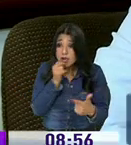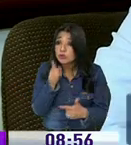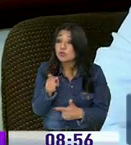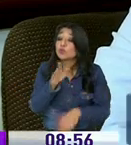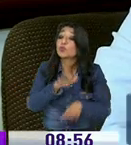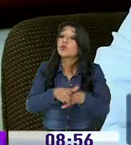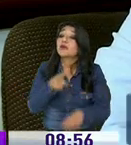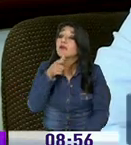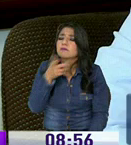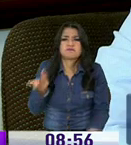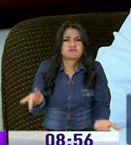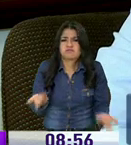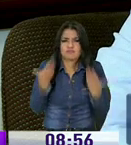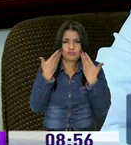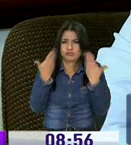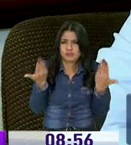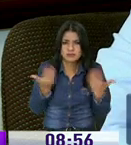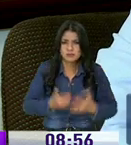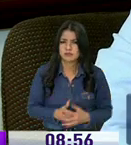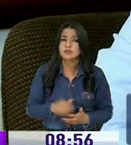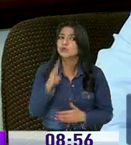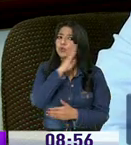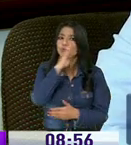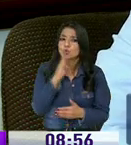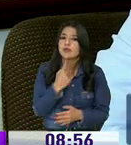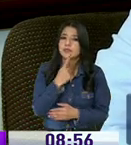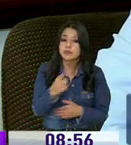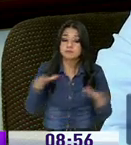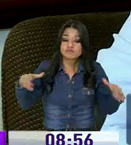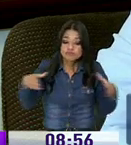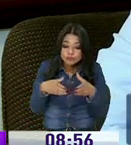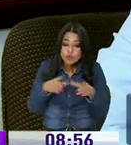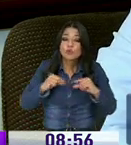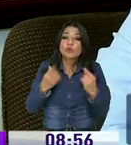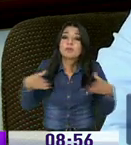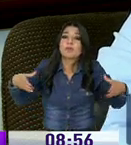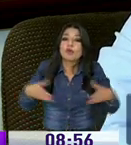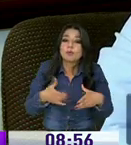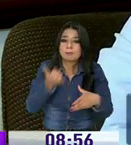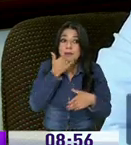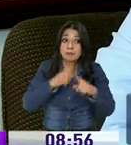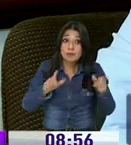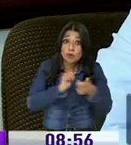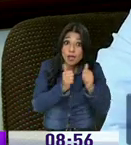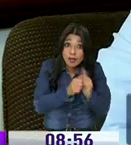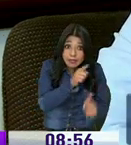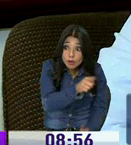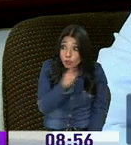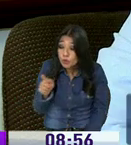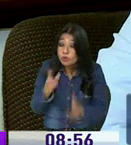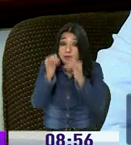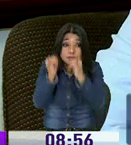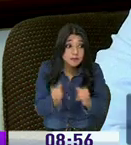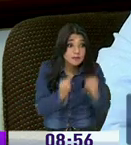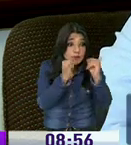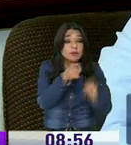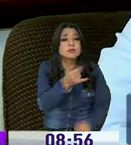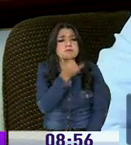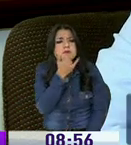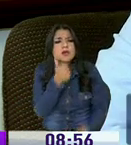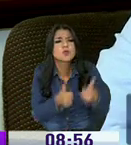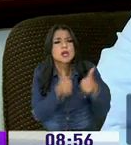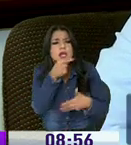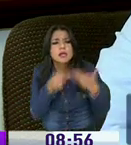procesados. Nunca se determinó individualmente cuál fue el acto u omisión que realizó cada